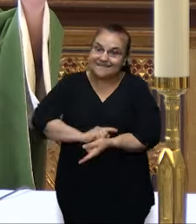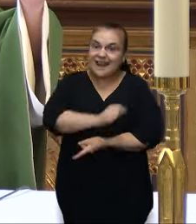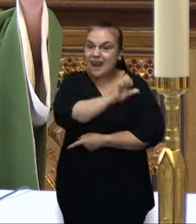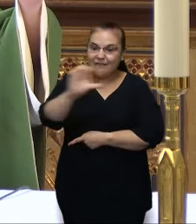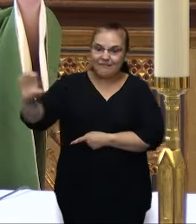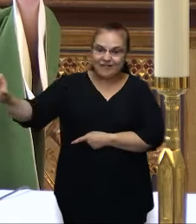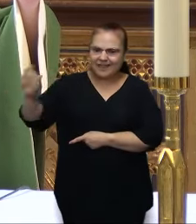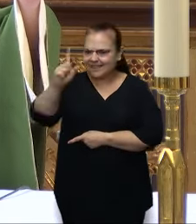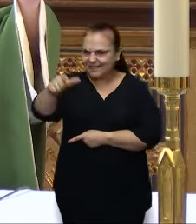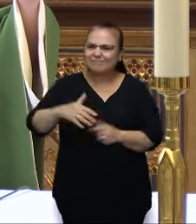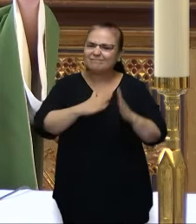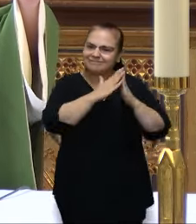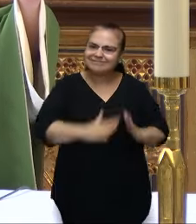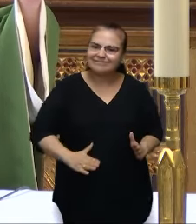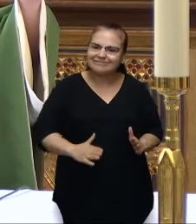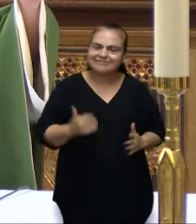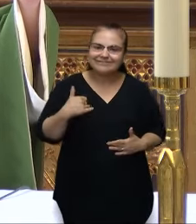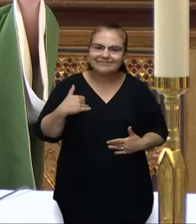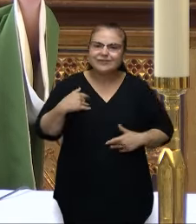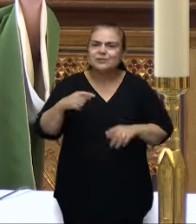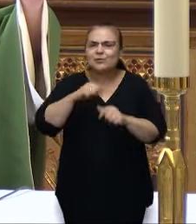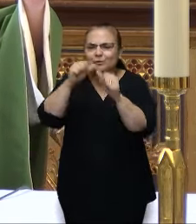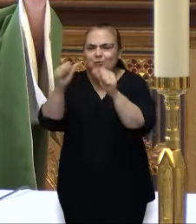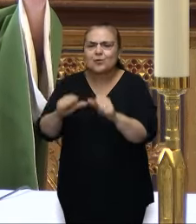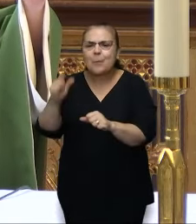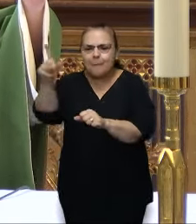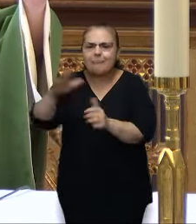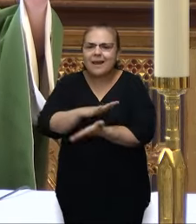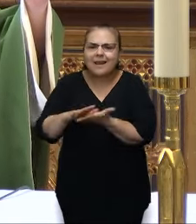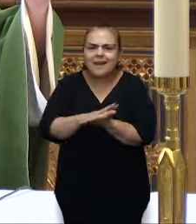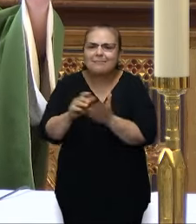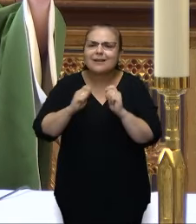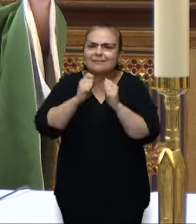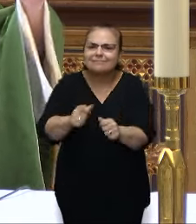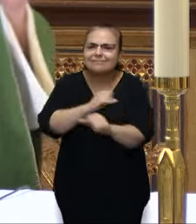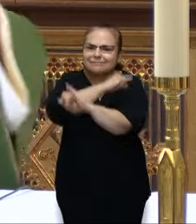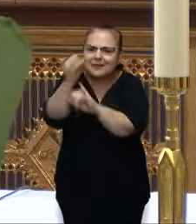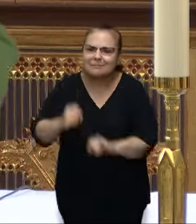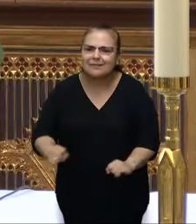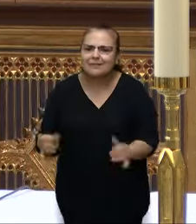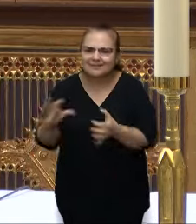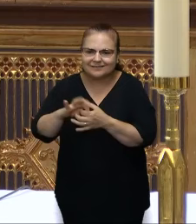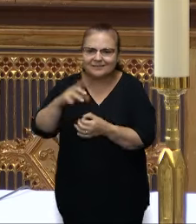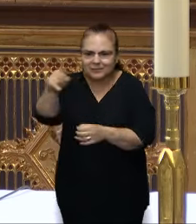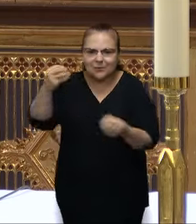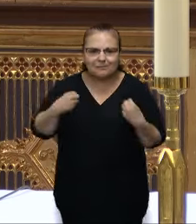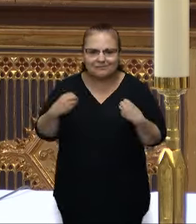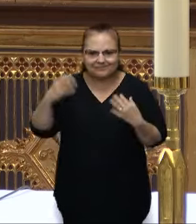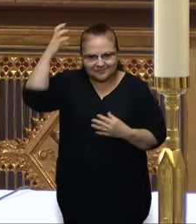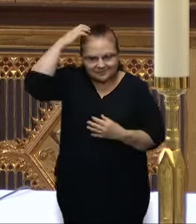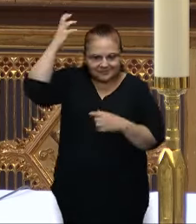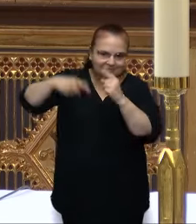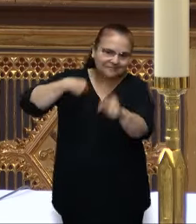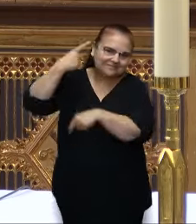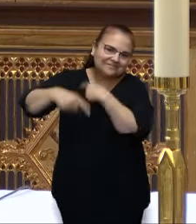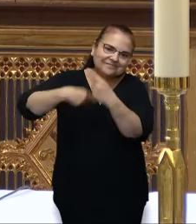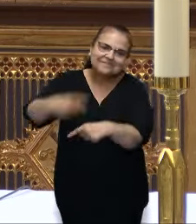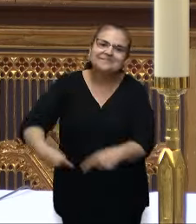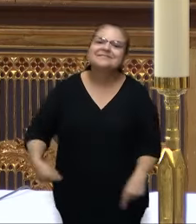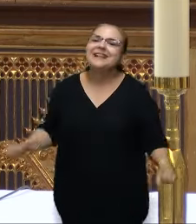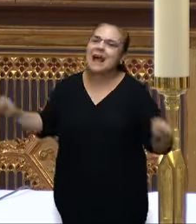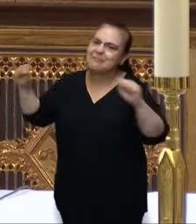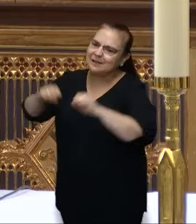que tiene tu iglesia y conforme a tu palabra concédele la paz y la unidad tú que vives y reinas por los siglos de